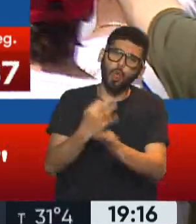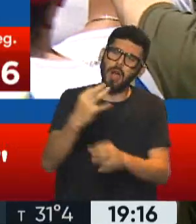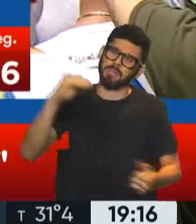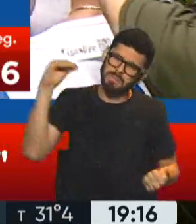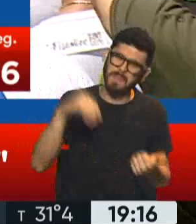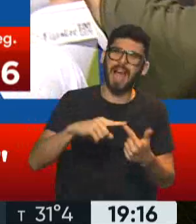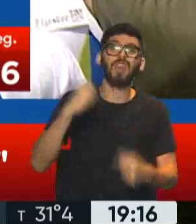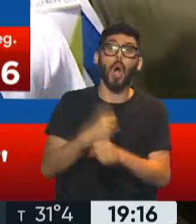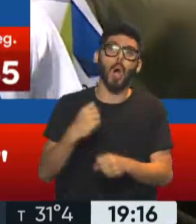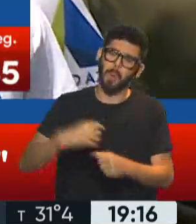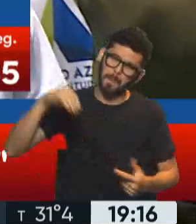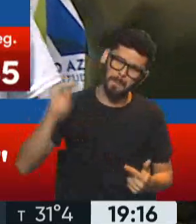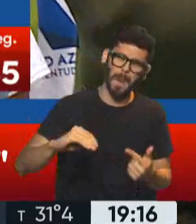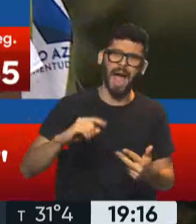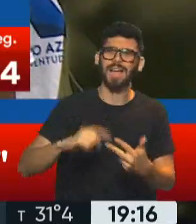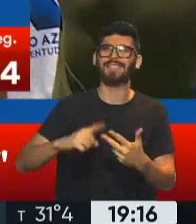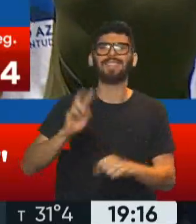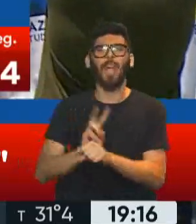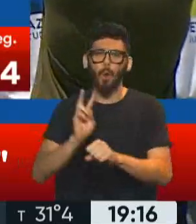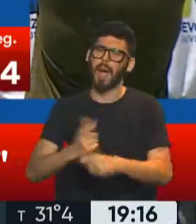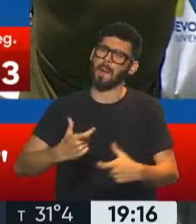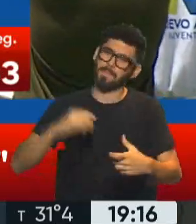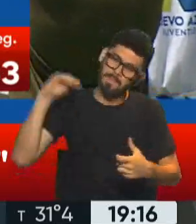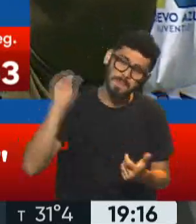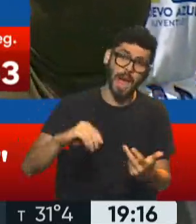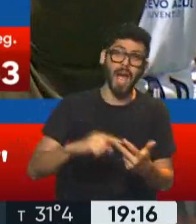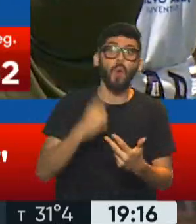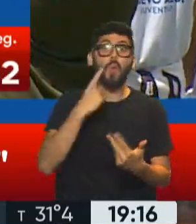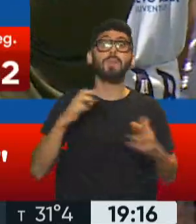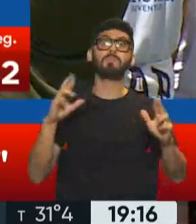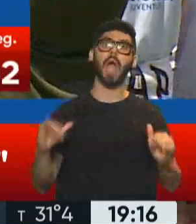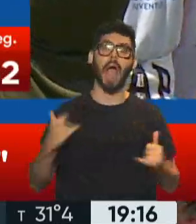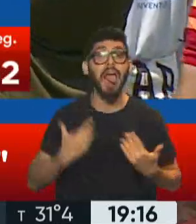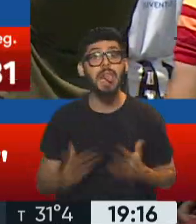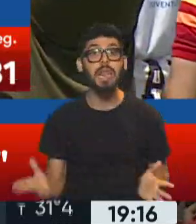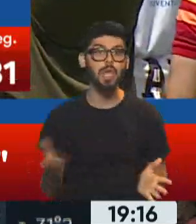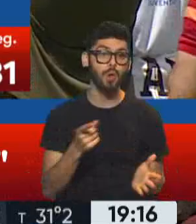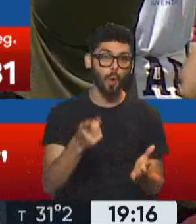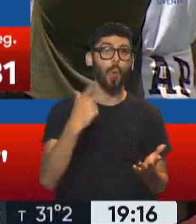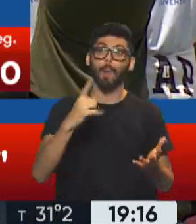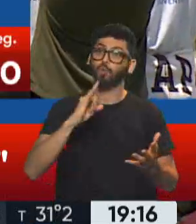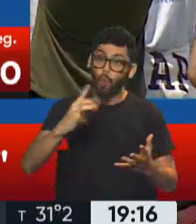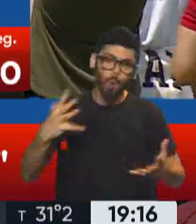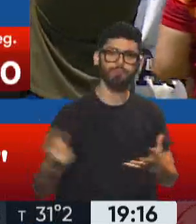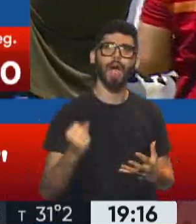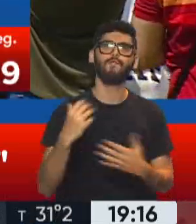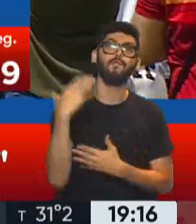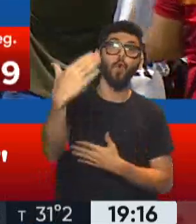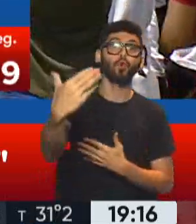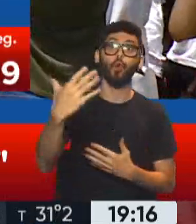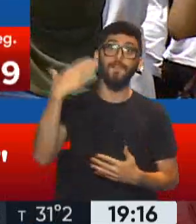por más trabajo, por más seguridad, por vivir en paz, por ser libres. Construyan el futuro, sean dueños del